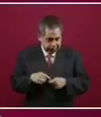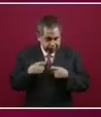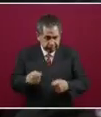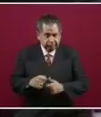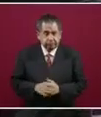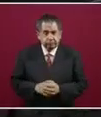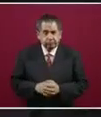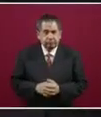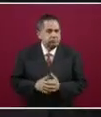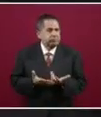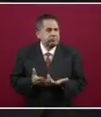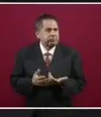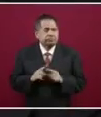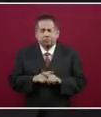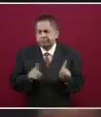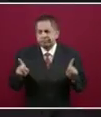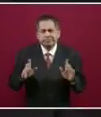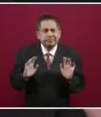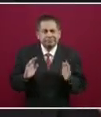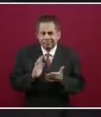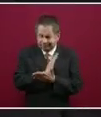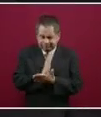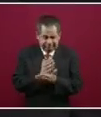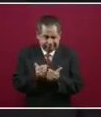y no tiene nada que ver